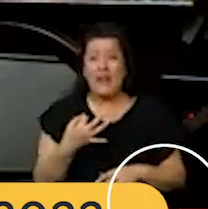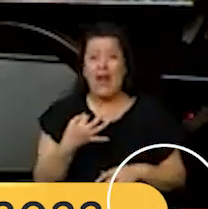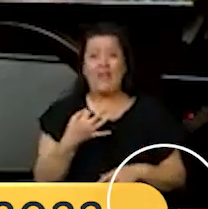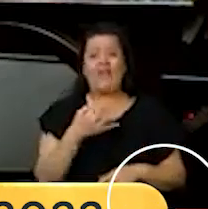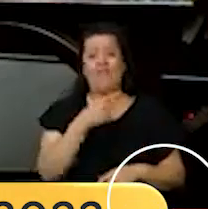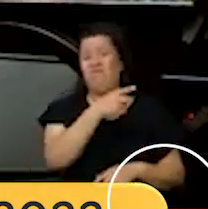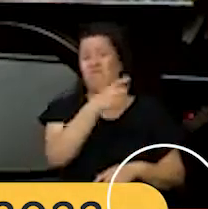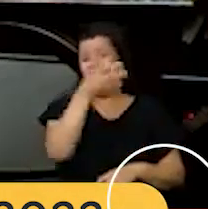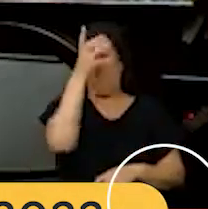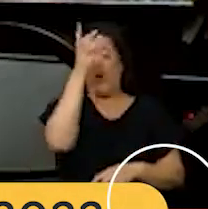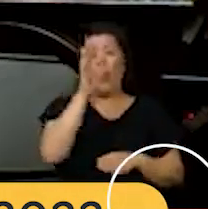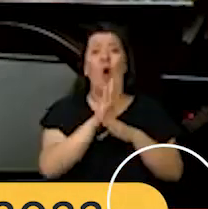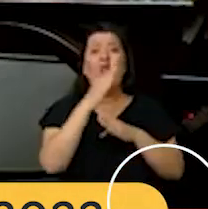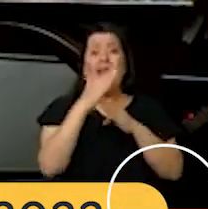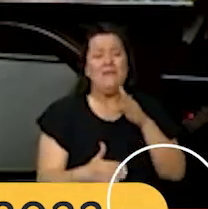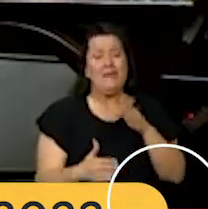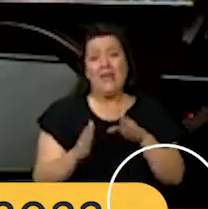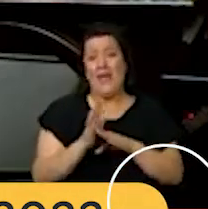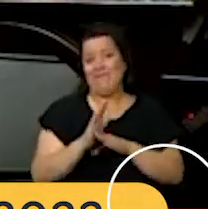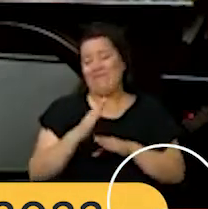esto pasa a todos los límites.